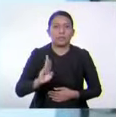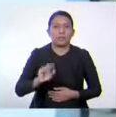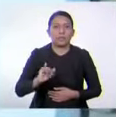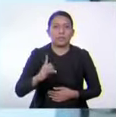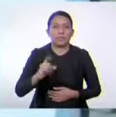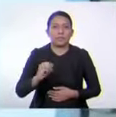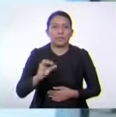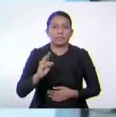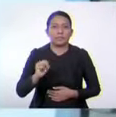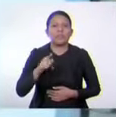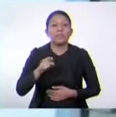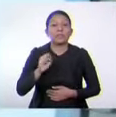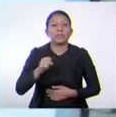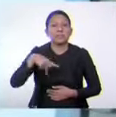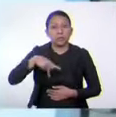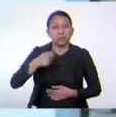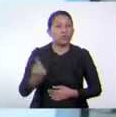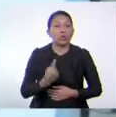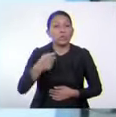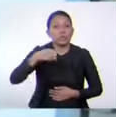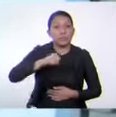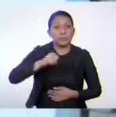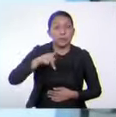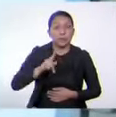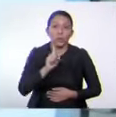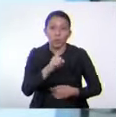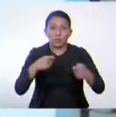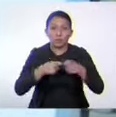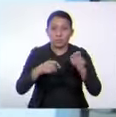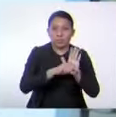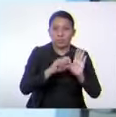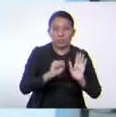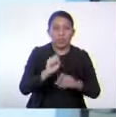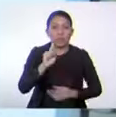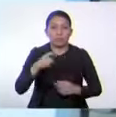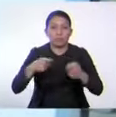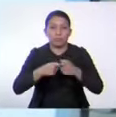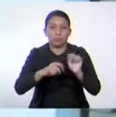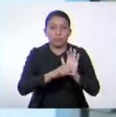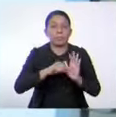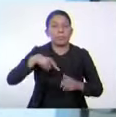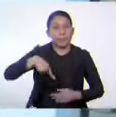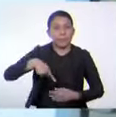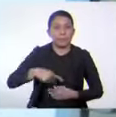hibridación sp, porque tenemos un electrón en S y un electrón en P.